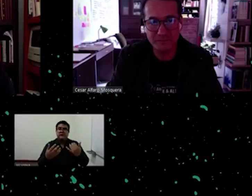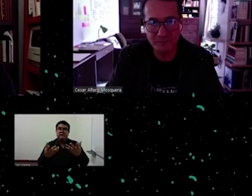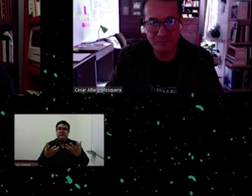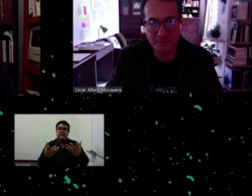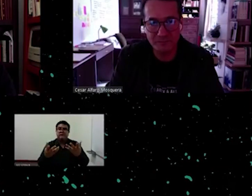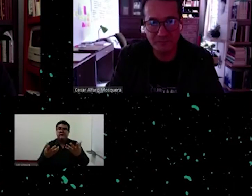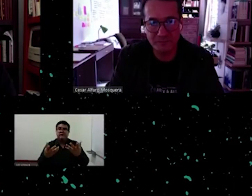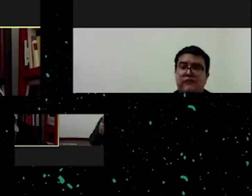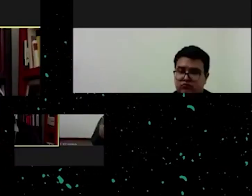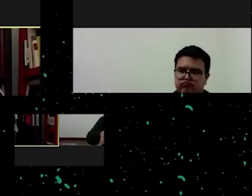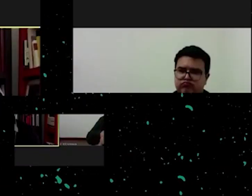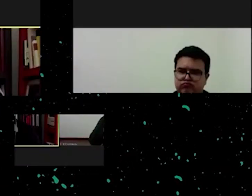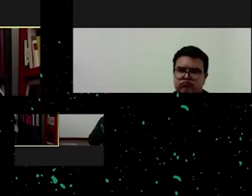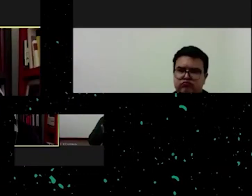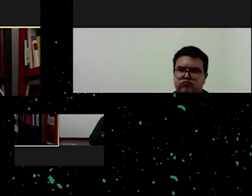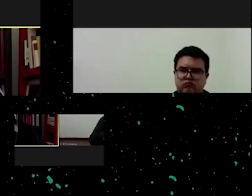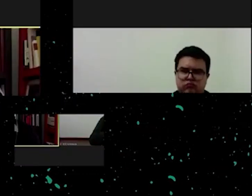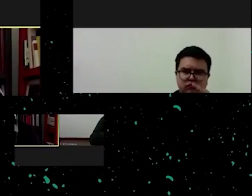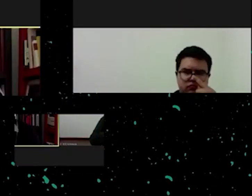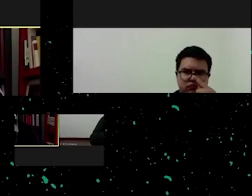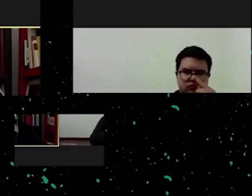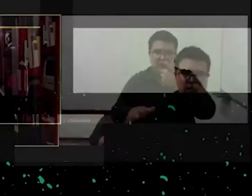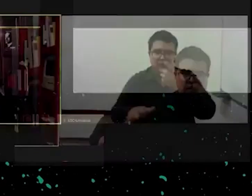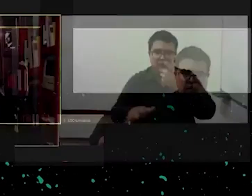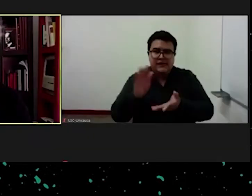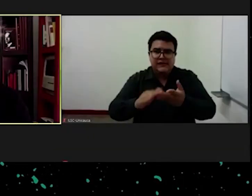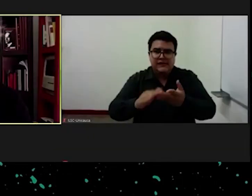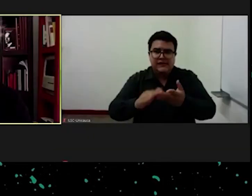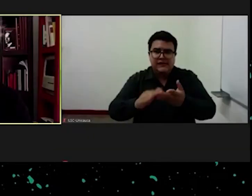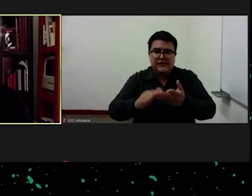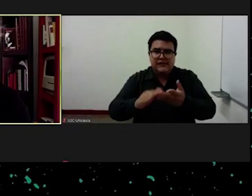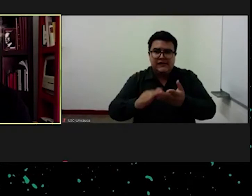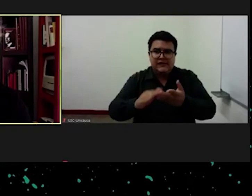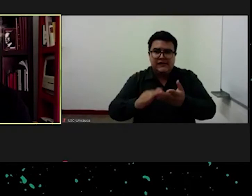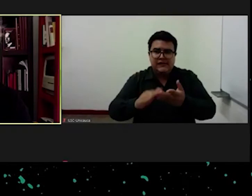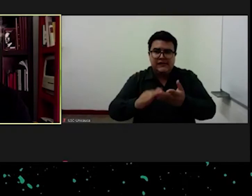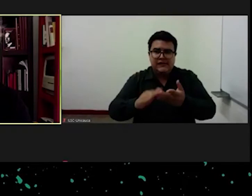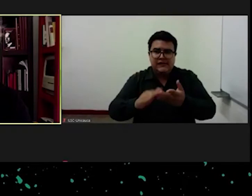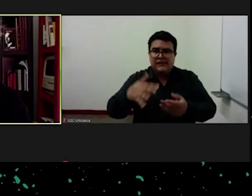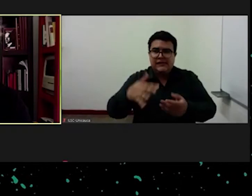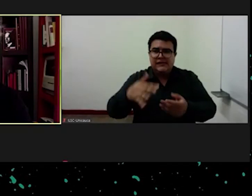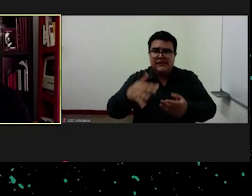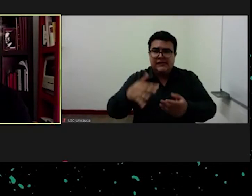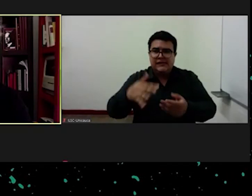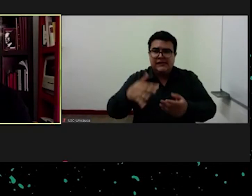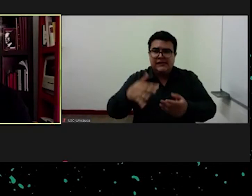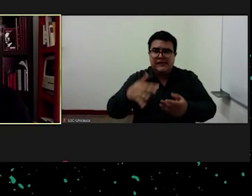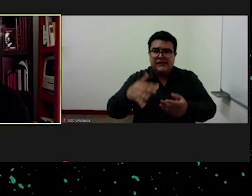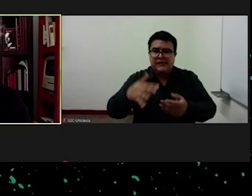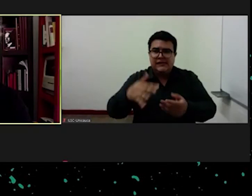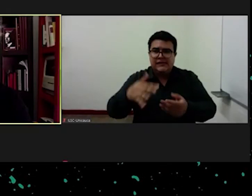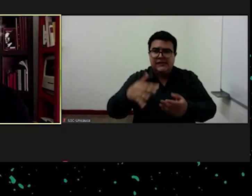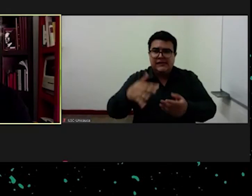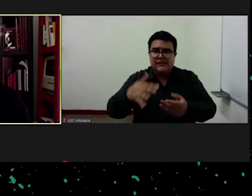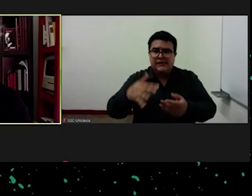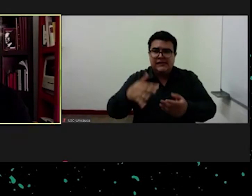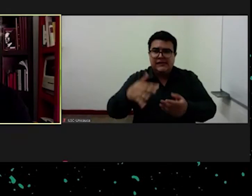Lo siento mucho y sinceramente que no puedo ser con vosotros